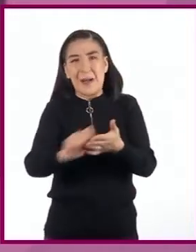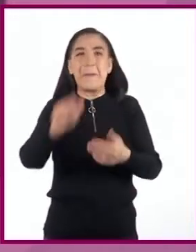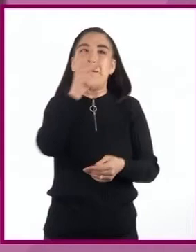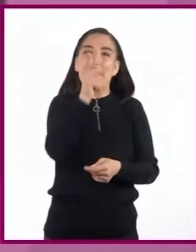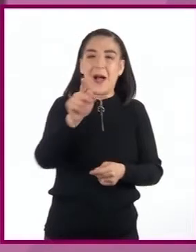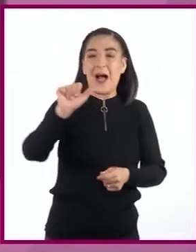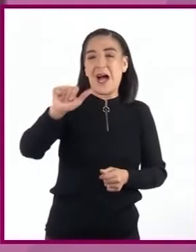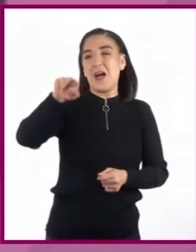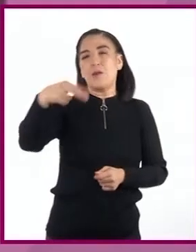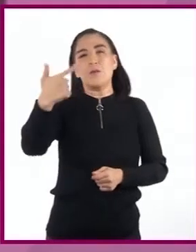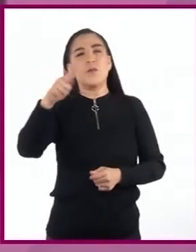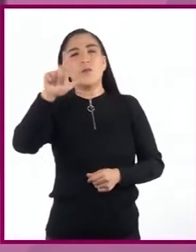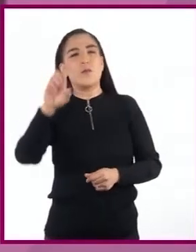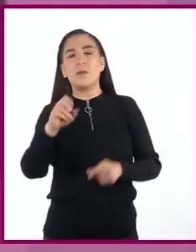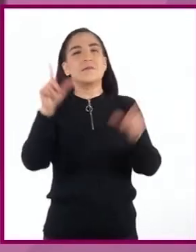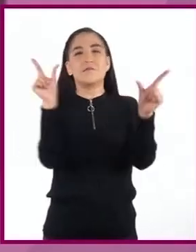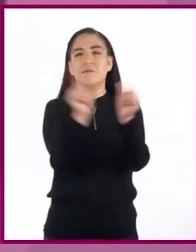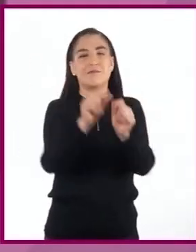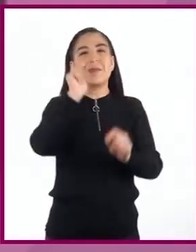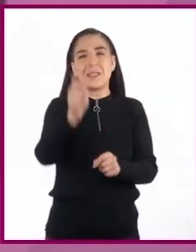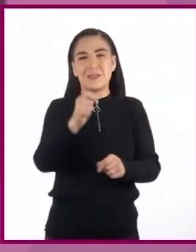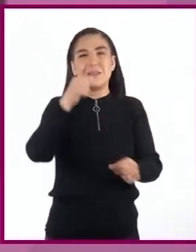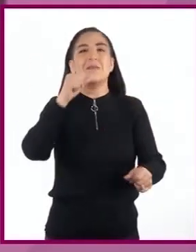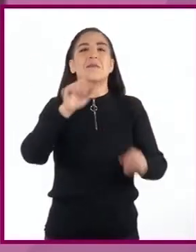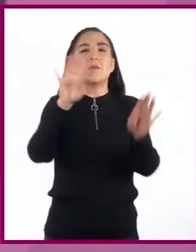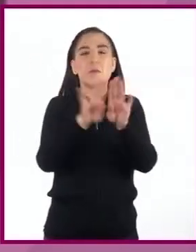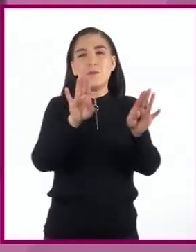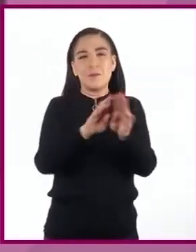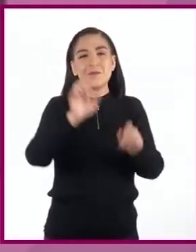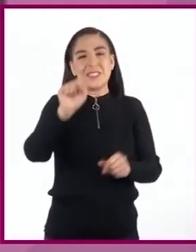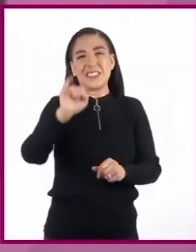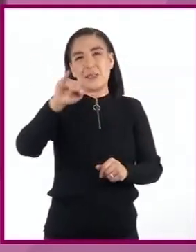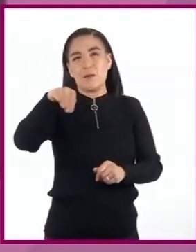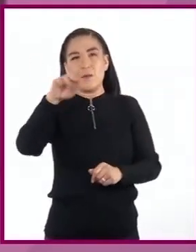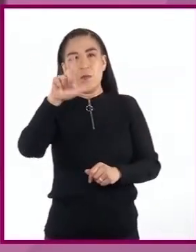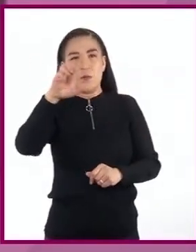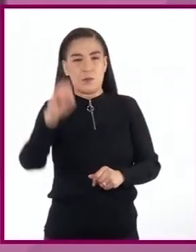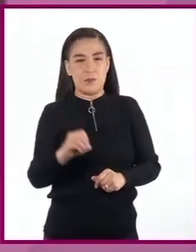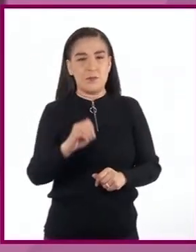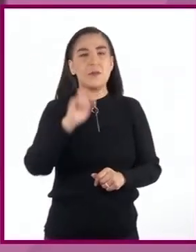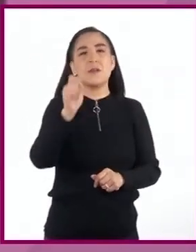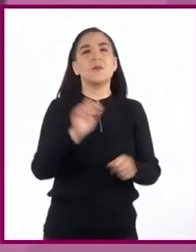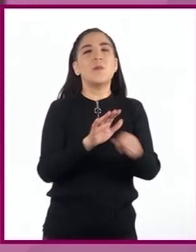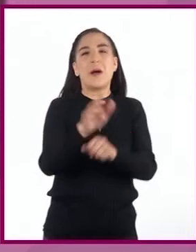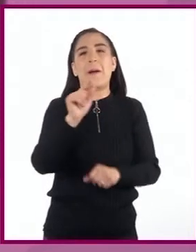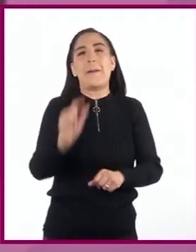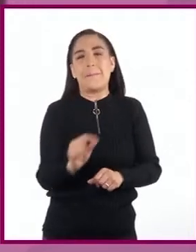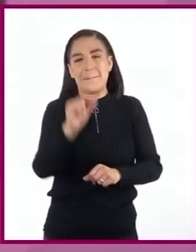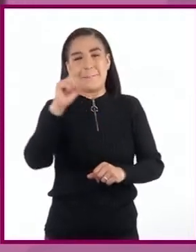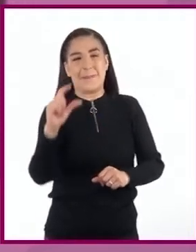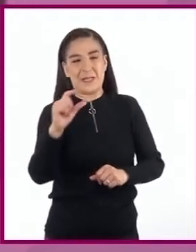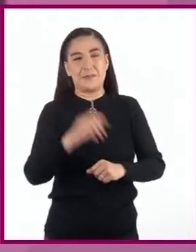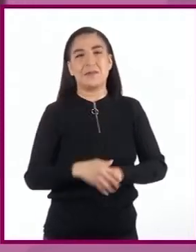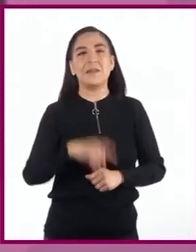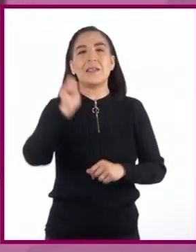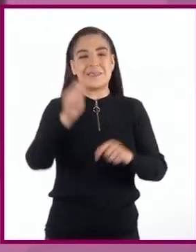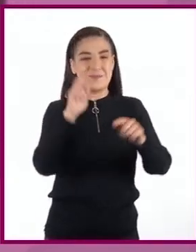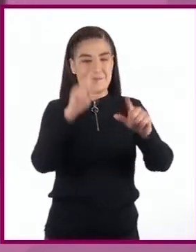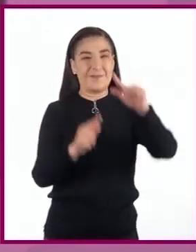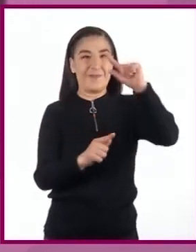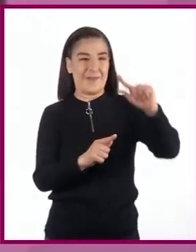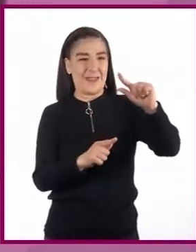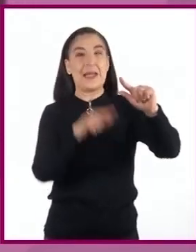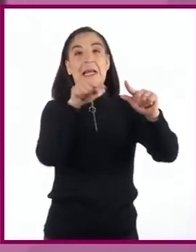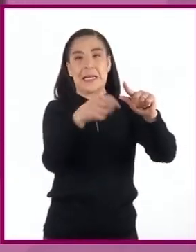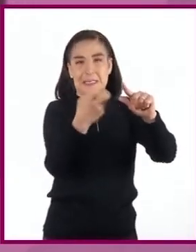un símbolo parecido al símbolo aritmético menor que, pero ligeramente más abierto. De este modo, el ángulo